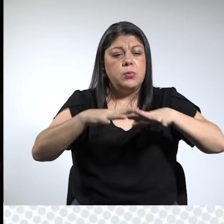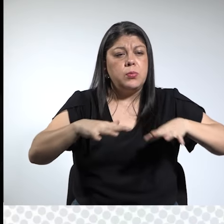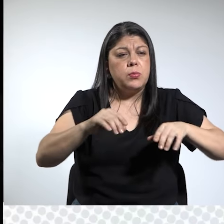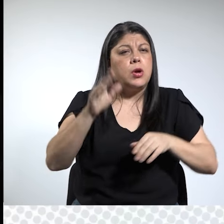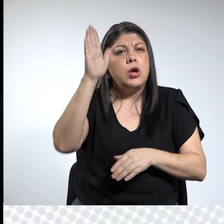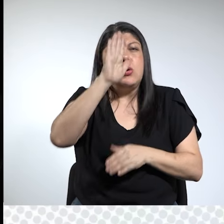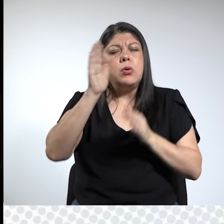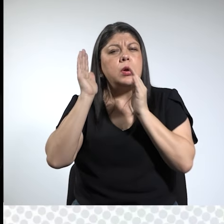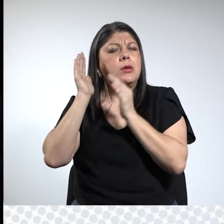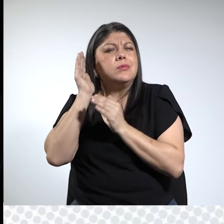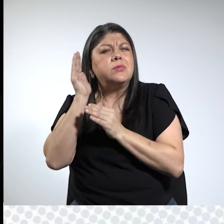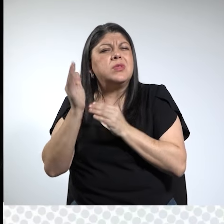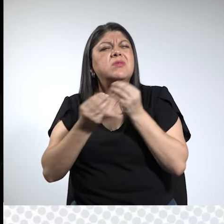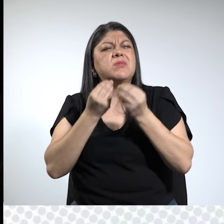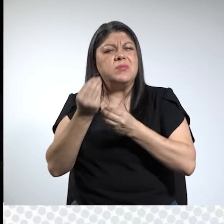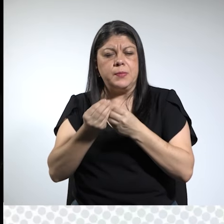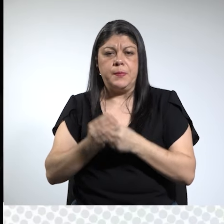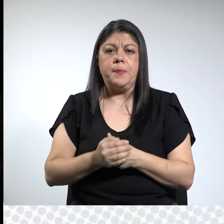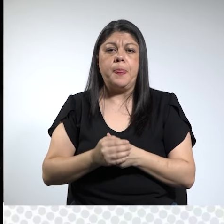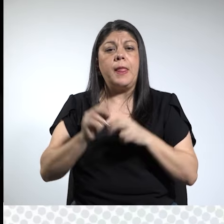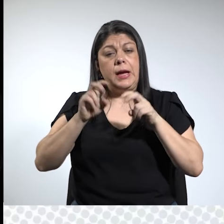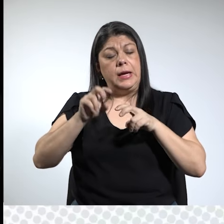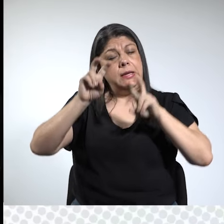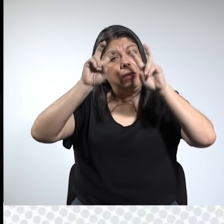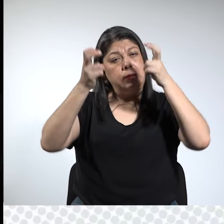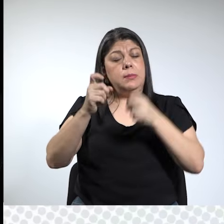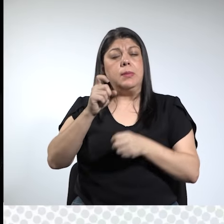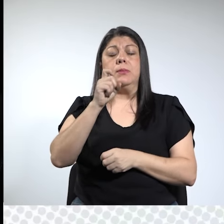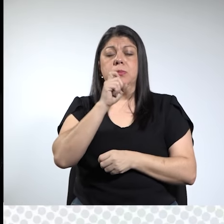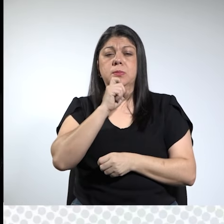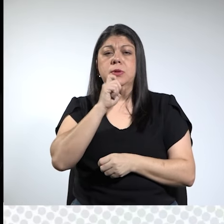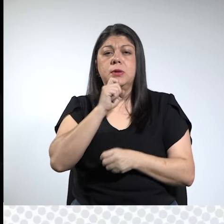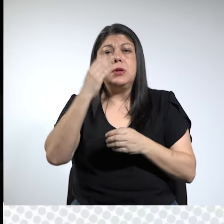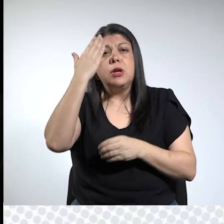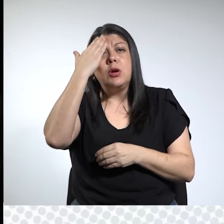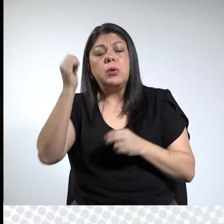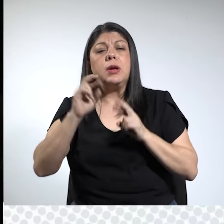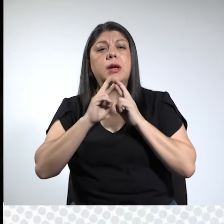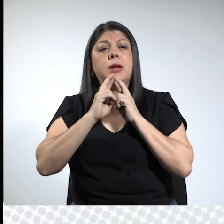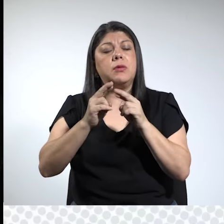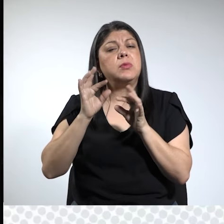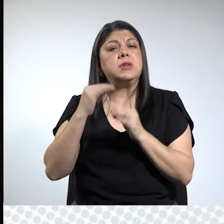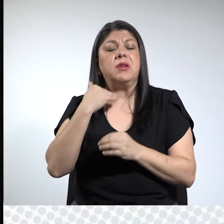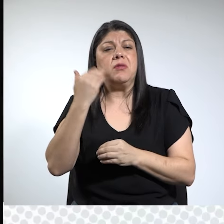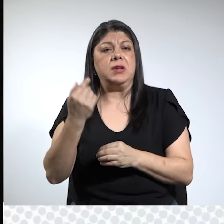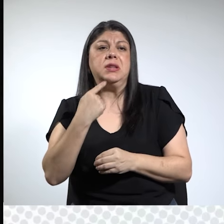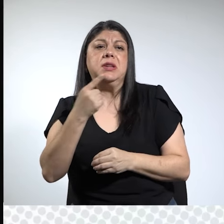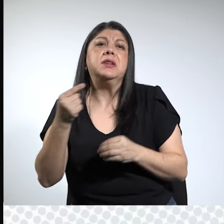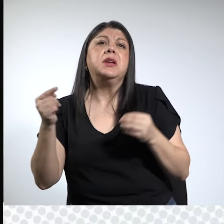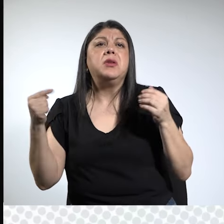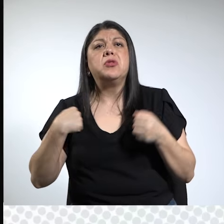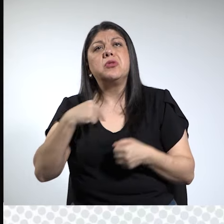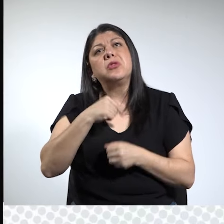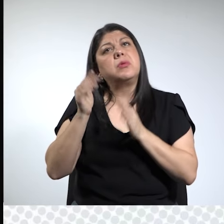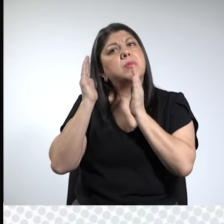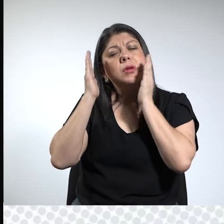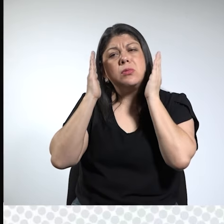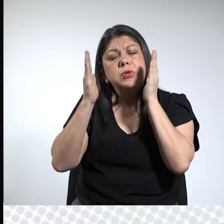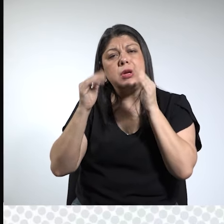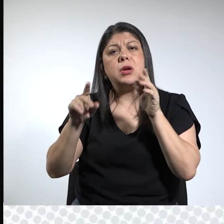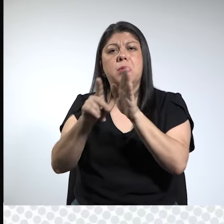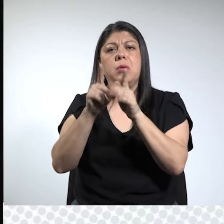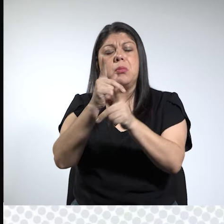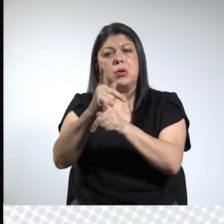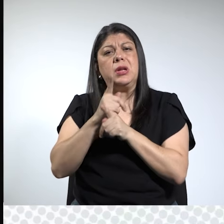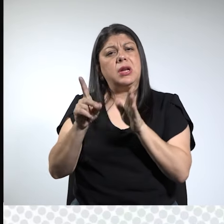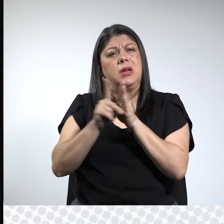sido escuchados? Este es un tema muy complejo, porque la respuesta fácil es decirles los vamos a escuchar, les vamos a proteger sus